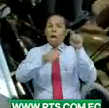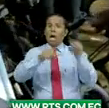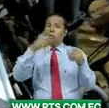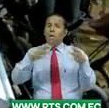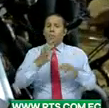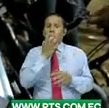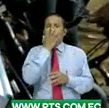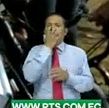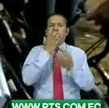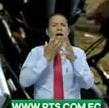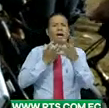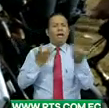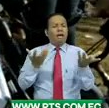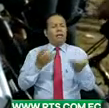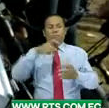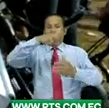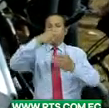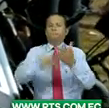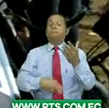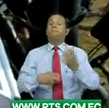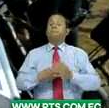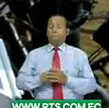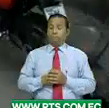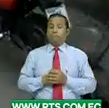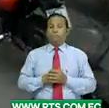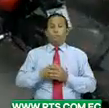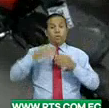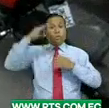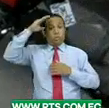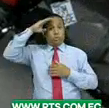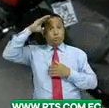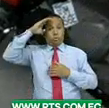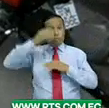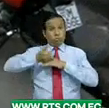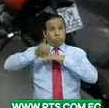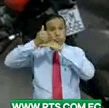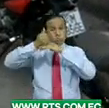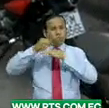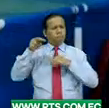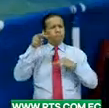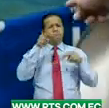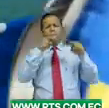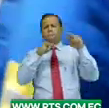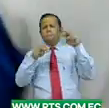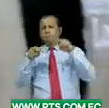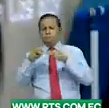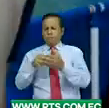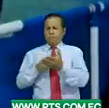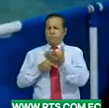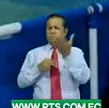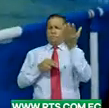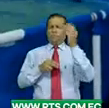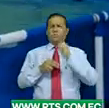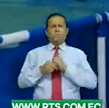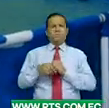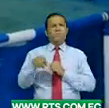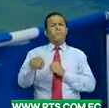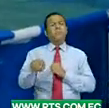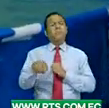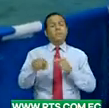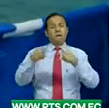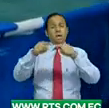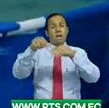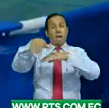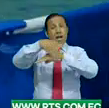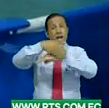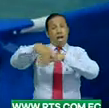fueron sancionados. En sus recorridos, las autoridades de control también se encontraron con quienes habían instalado sus piscinas en